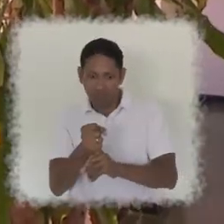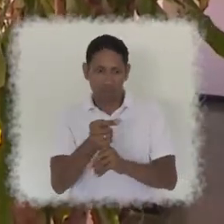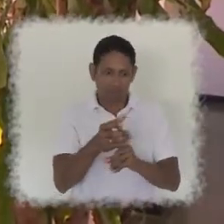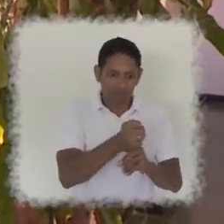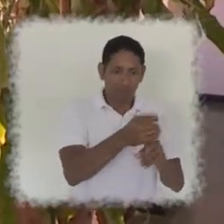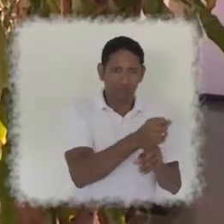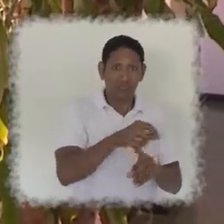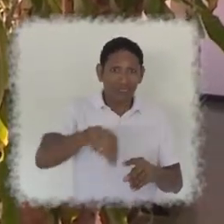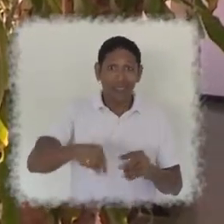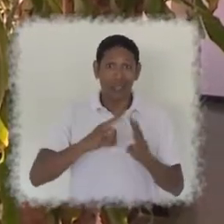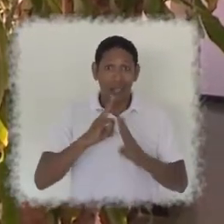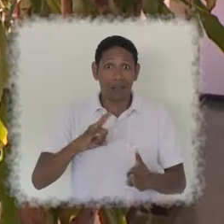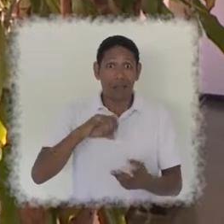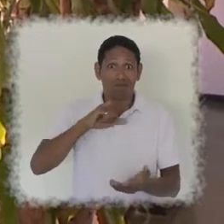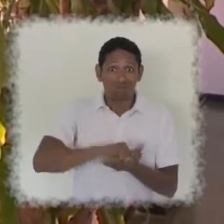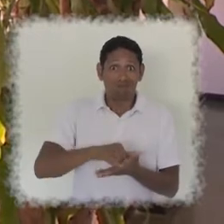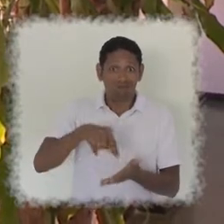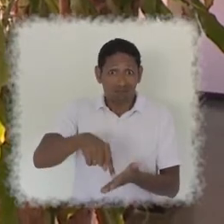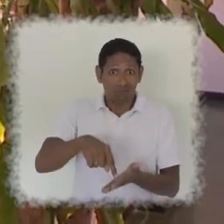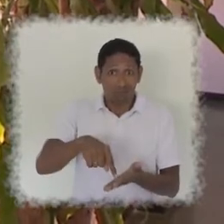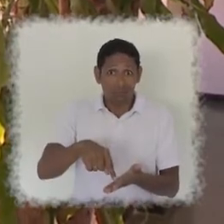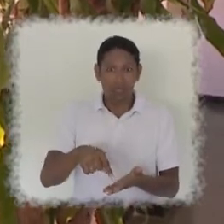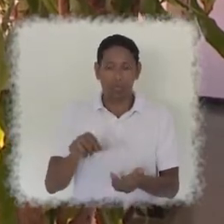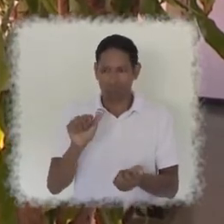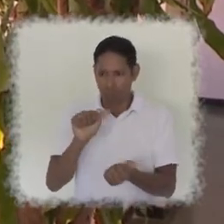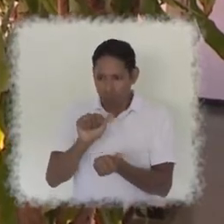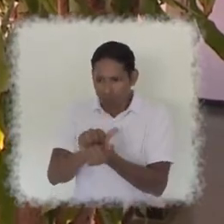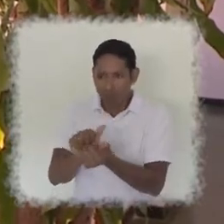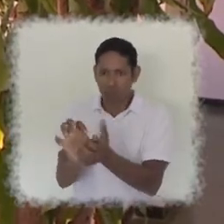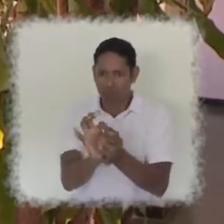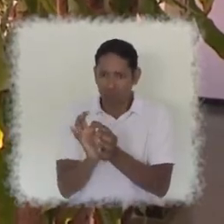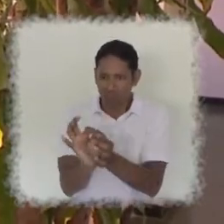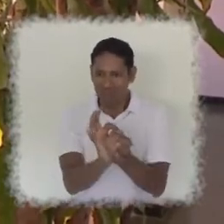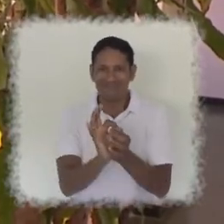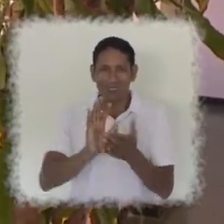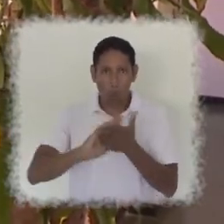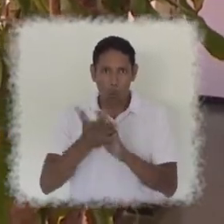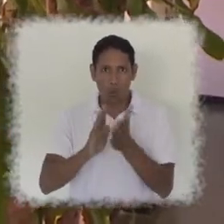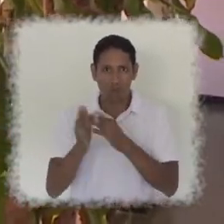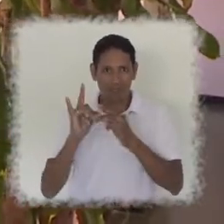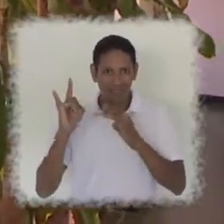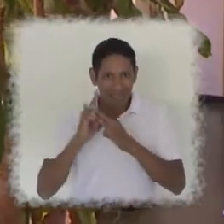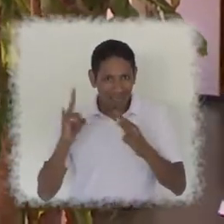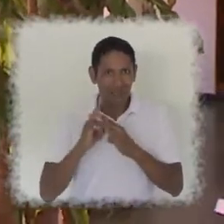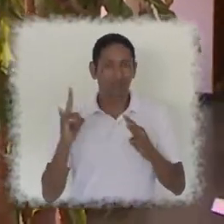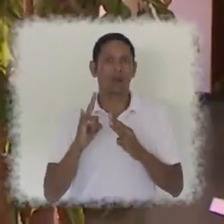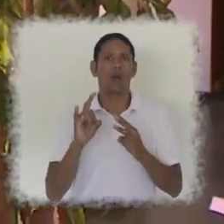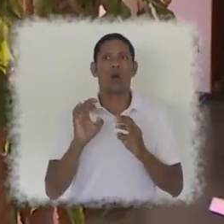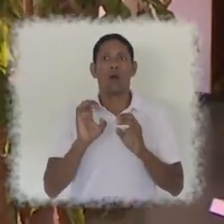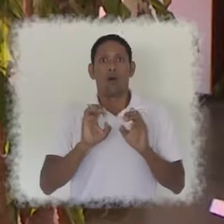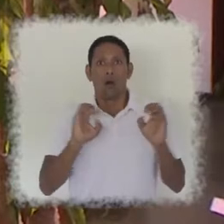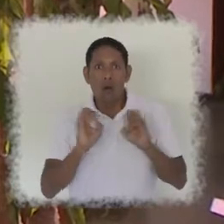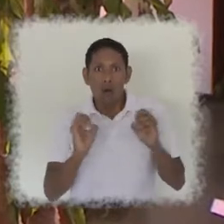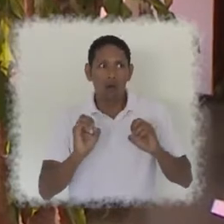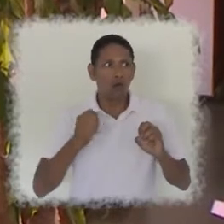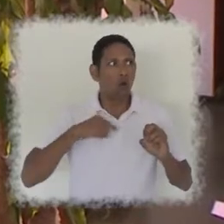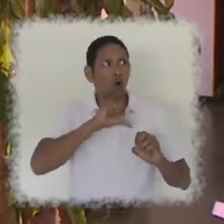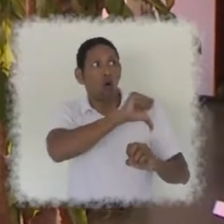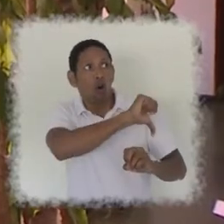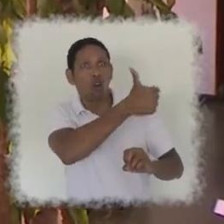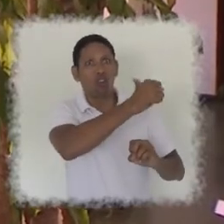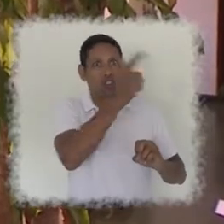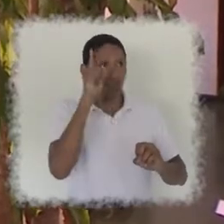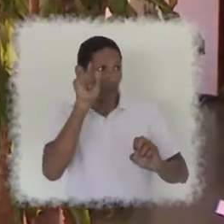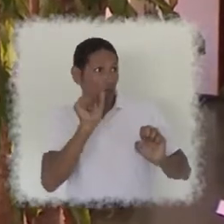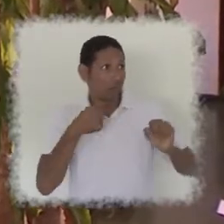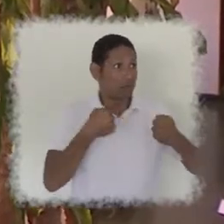ese conocimiento que se genere dentro de la institución por personas miembros únicamente de nuestra comunidad, o en caso de que